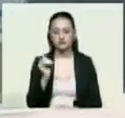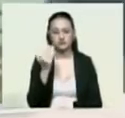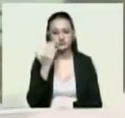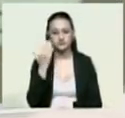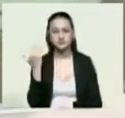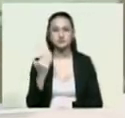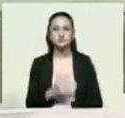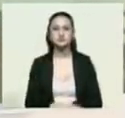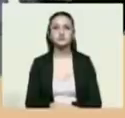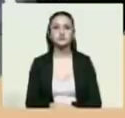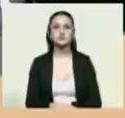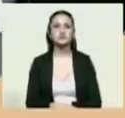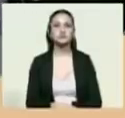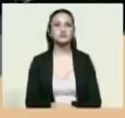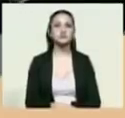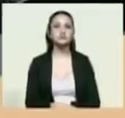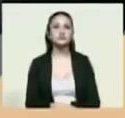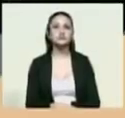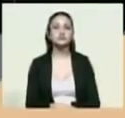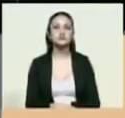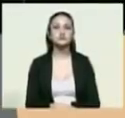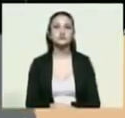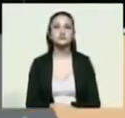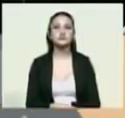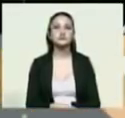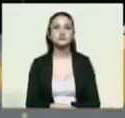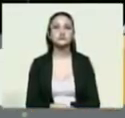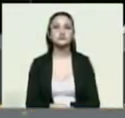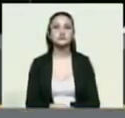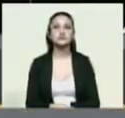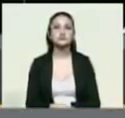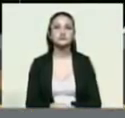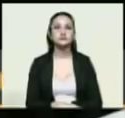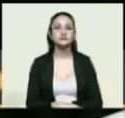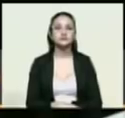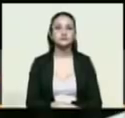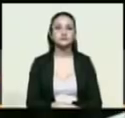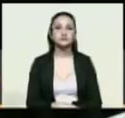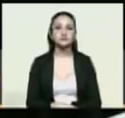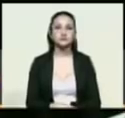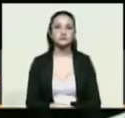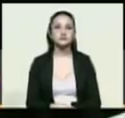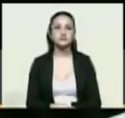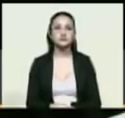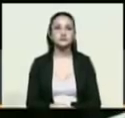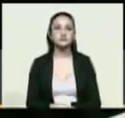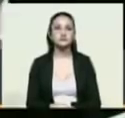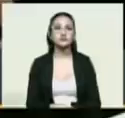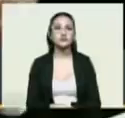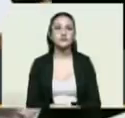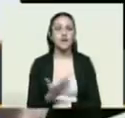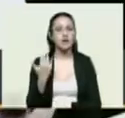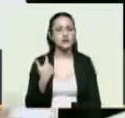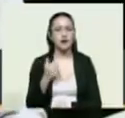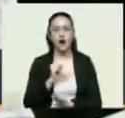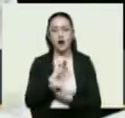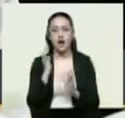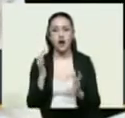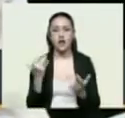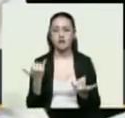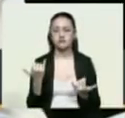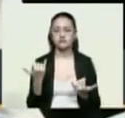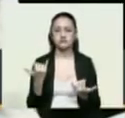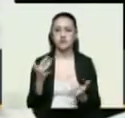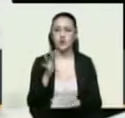Polgat. Vamos a escuchar sus impresiones. Absurdas que yo desde fuera no veía tan claras como las veo ahora